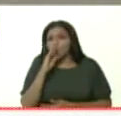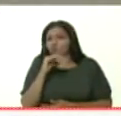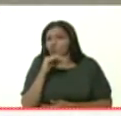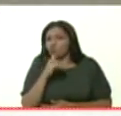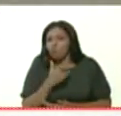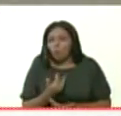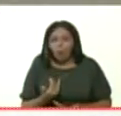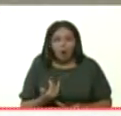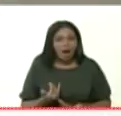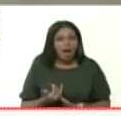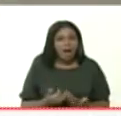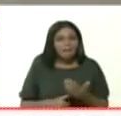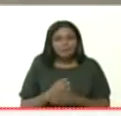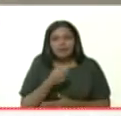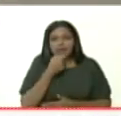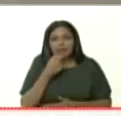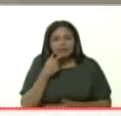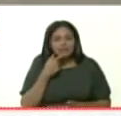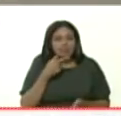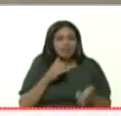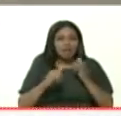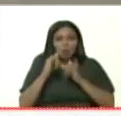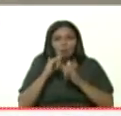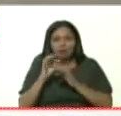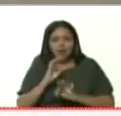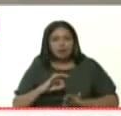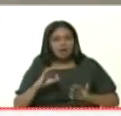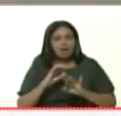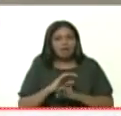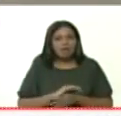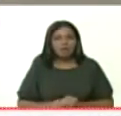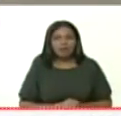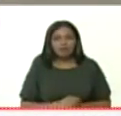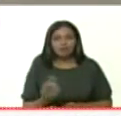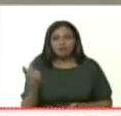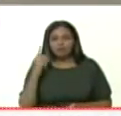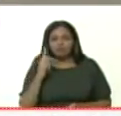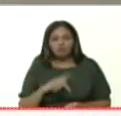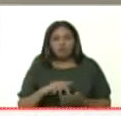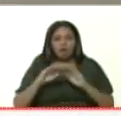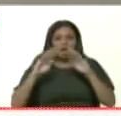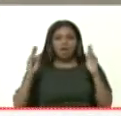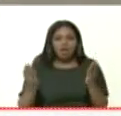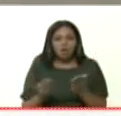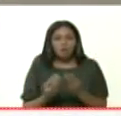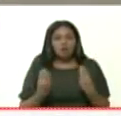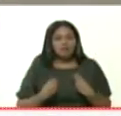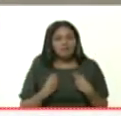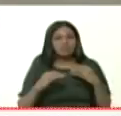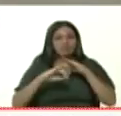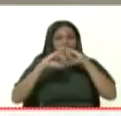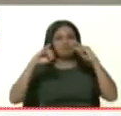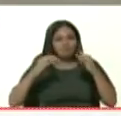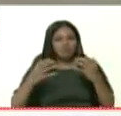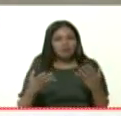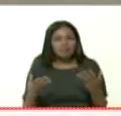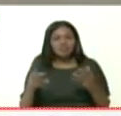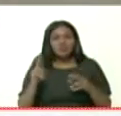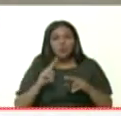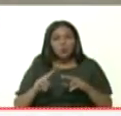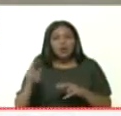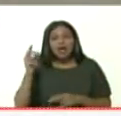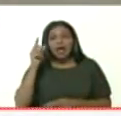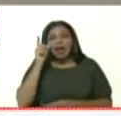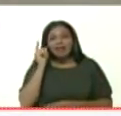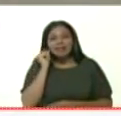la vida una cosa más bella que ver llegar al mundo una vida feliz de una niña y